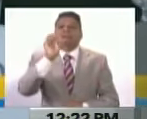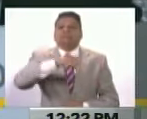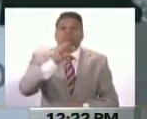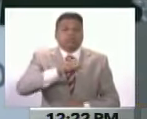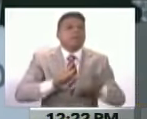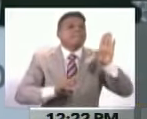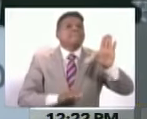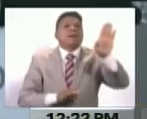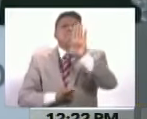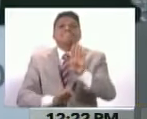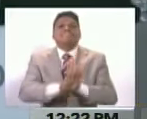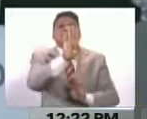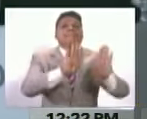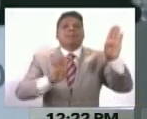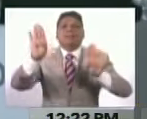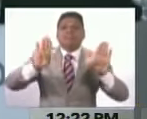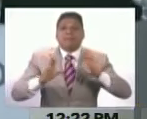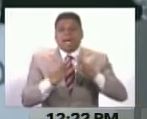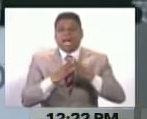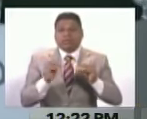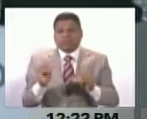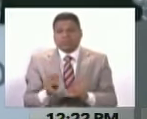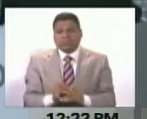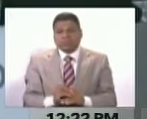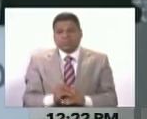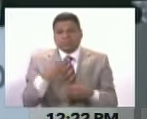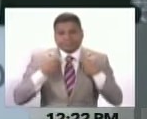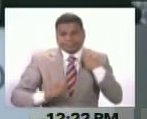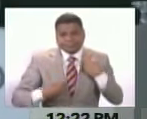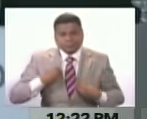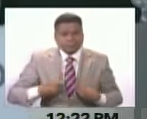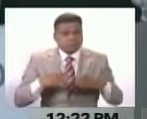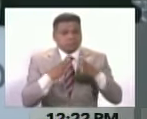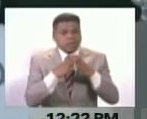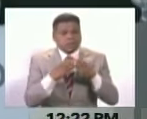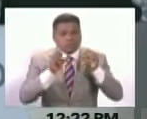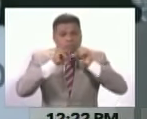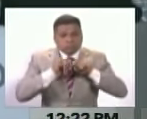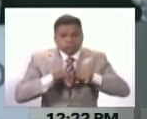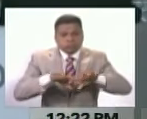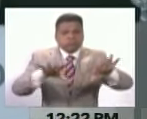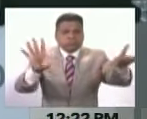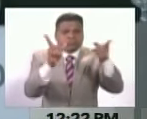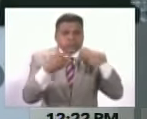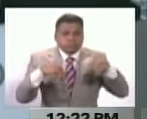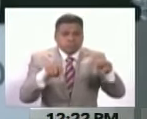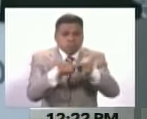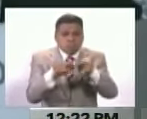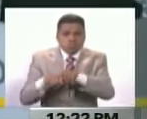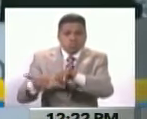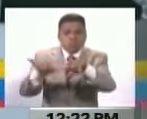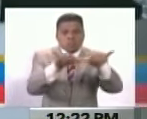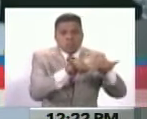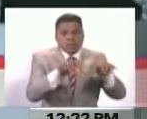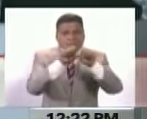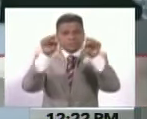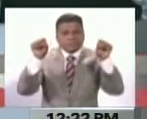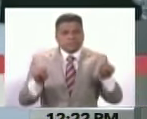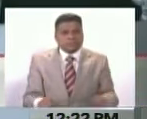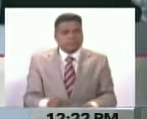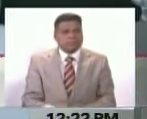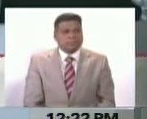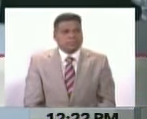A todos nos preocupa la actual distribución del poder en las Naciones Unidas y el sistema que